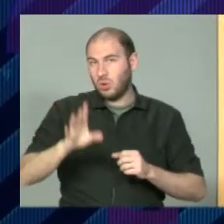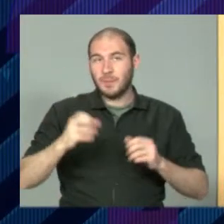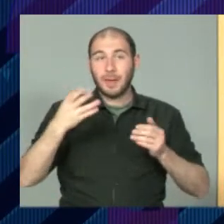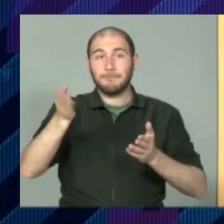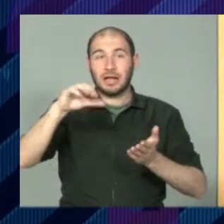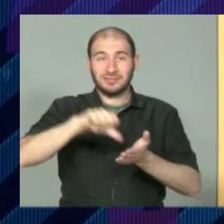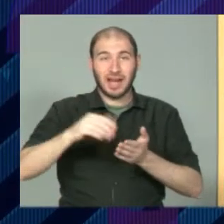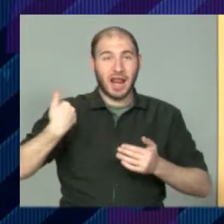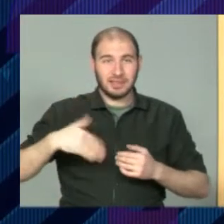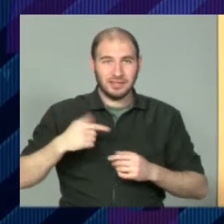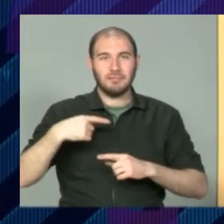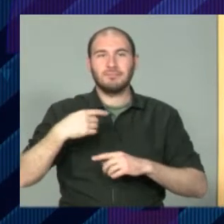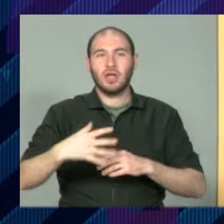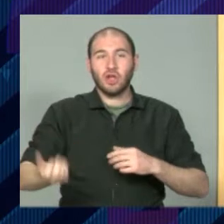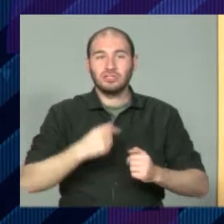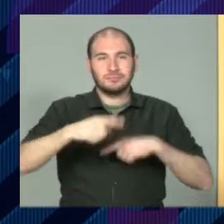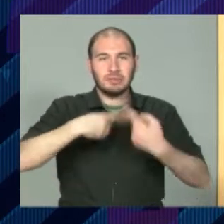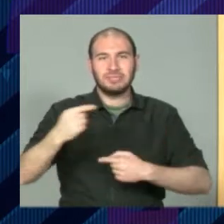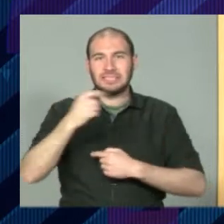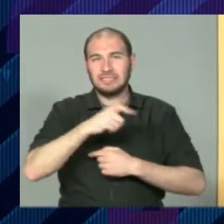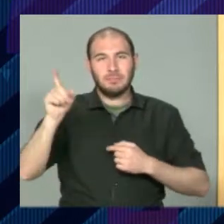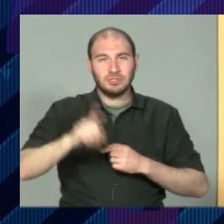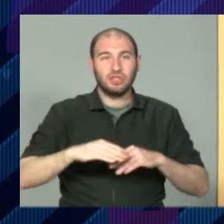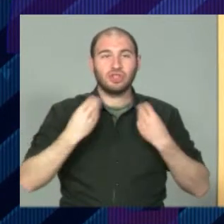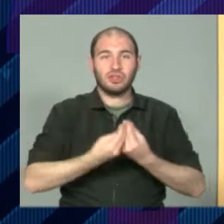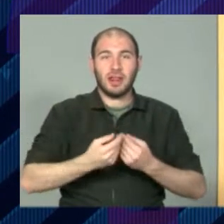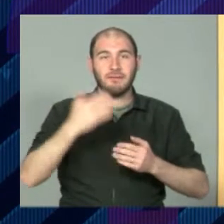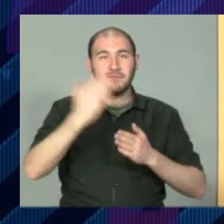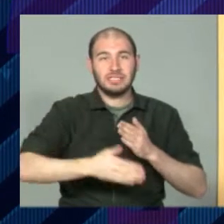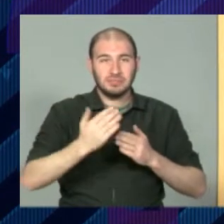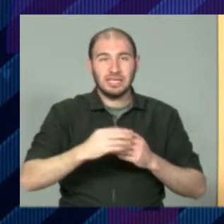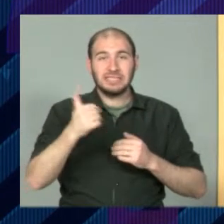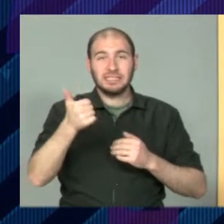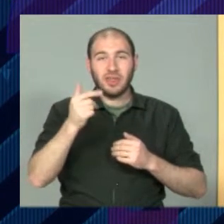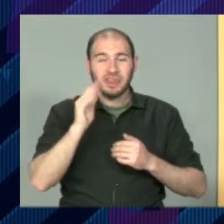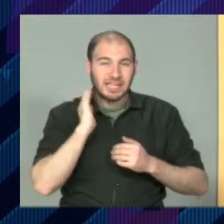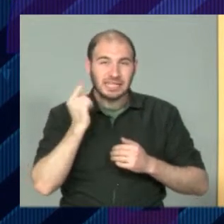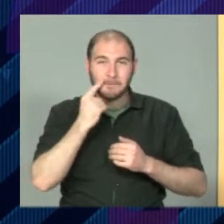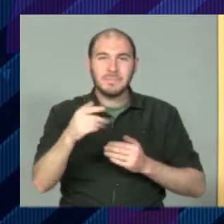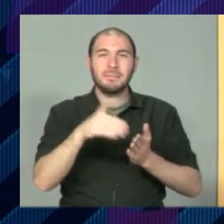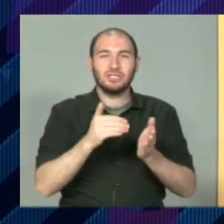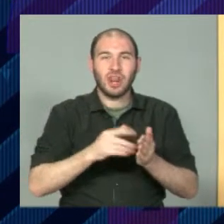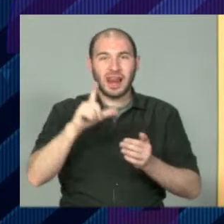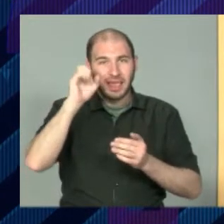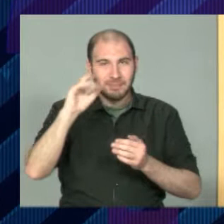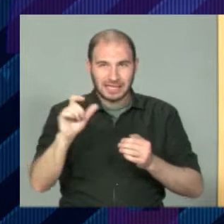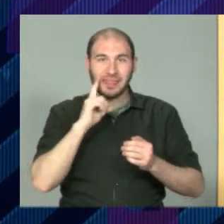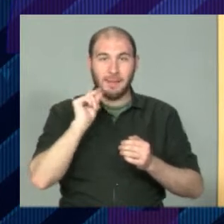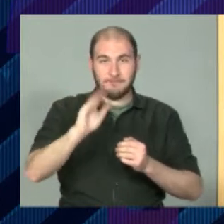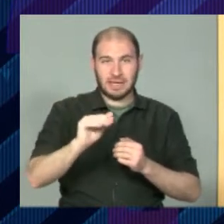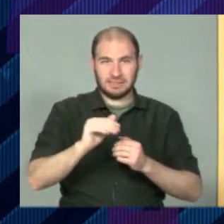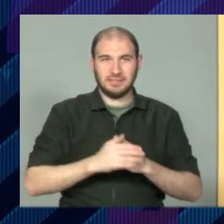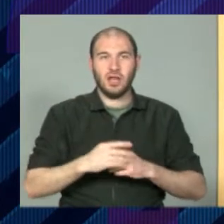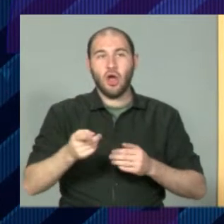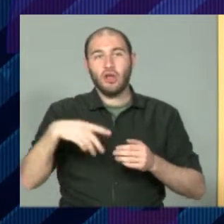Banco Central de la República Argentina consiguió renovar el 100% del vencimiento de 616.000 millones de LEBAC este martes y pudo